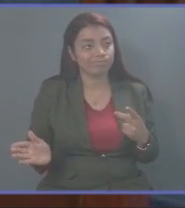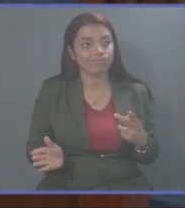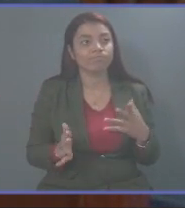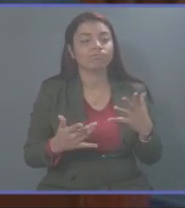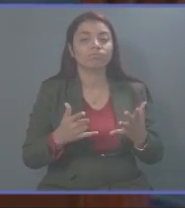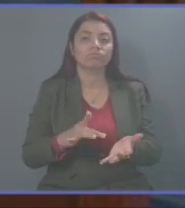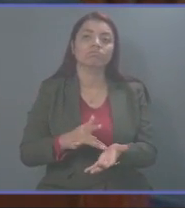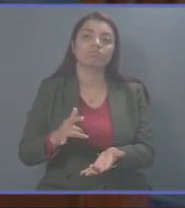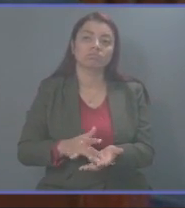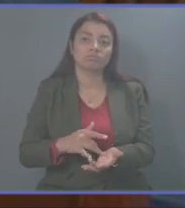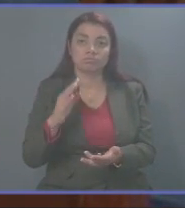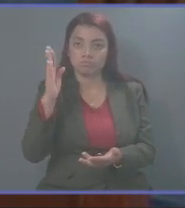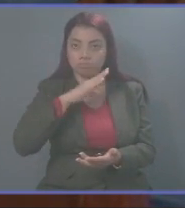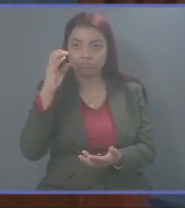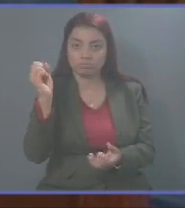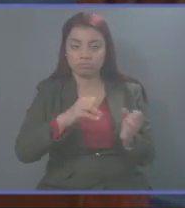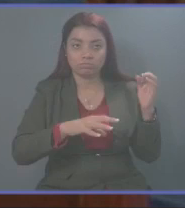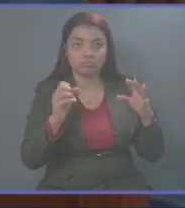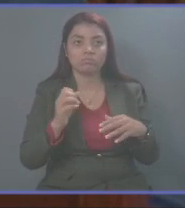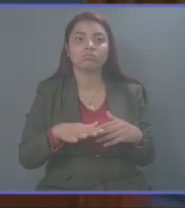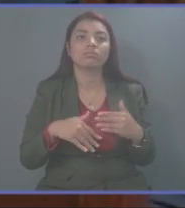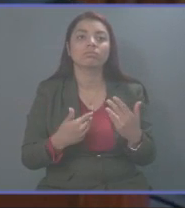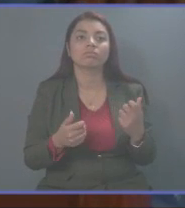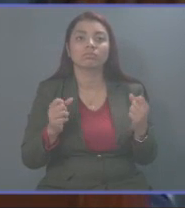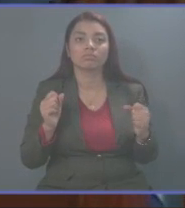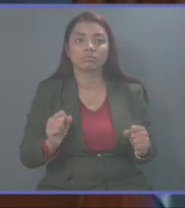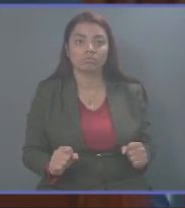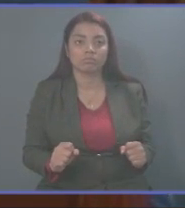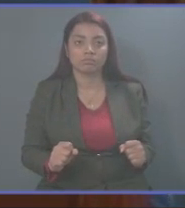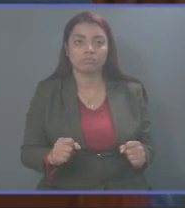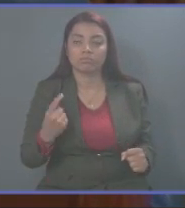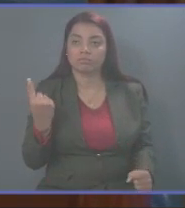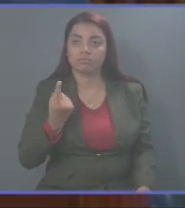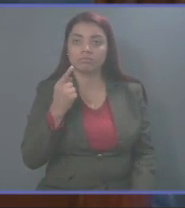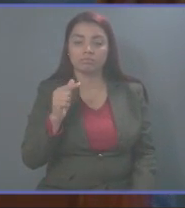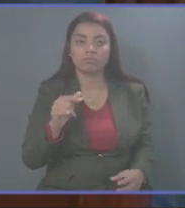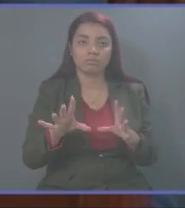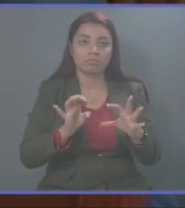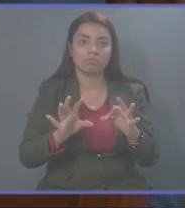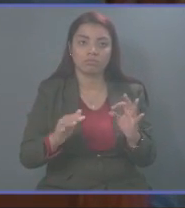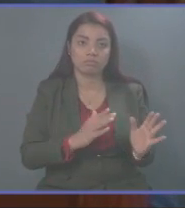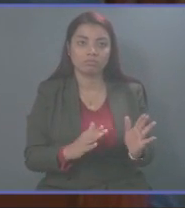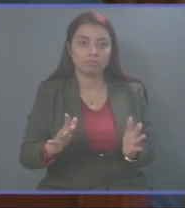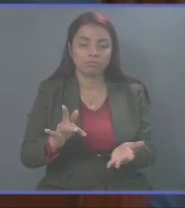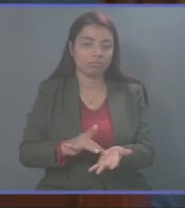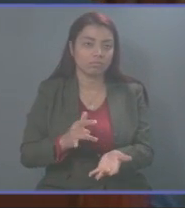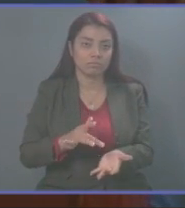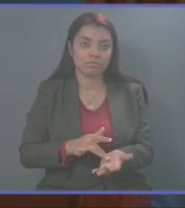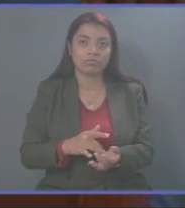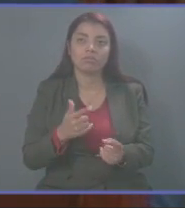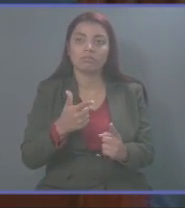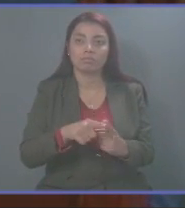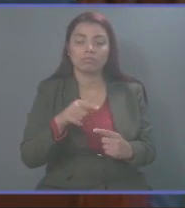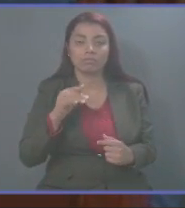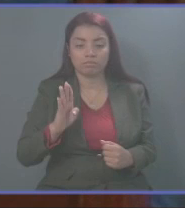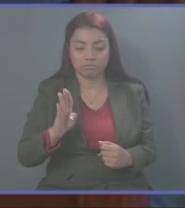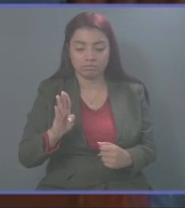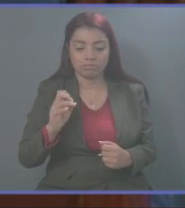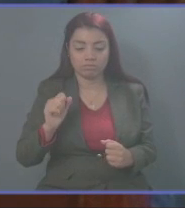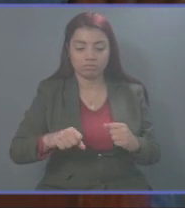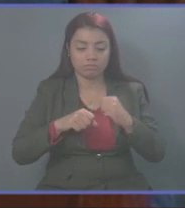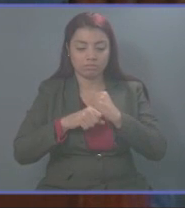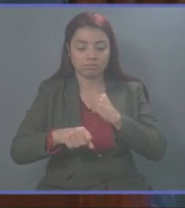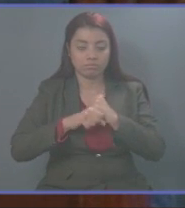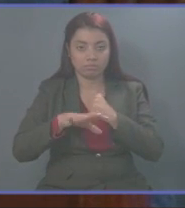de residuos, a fin de que la disposición final sea solamente de aquellos residuos no aprovechables. Literal B,